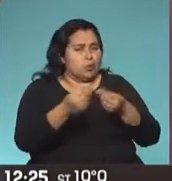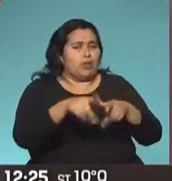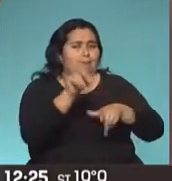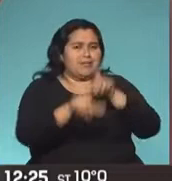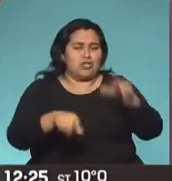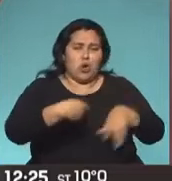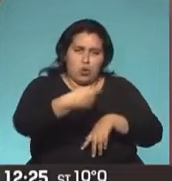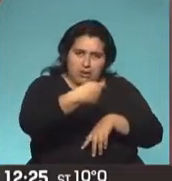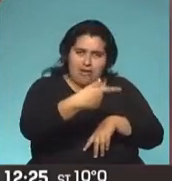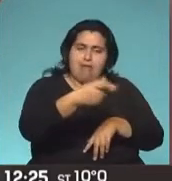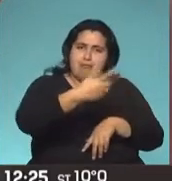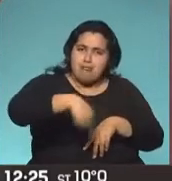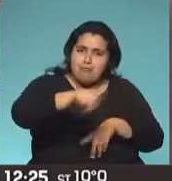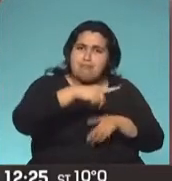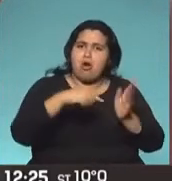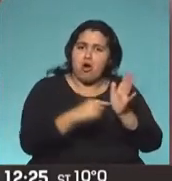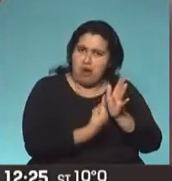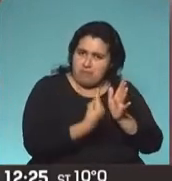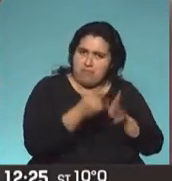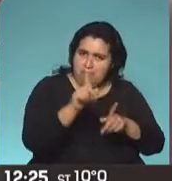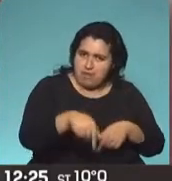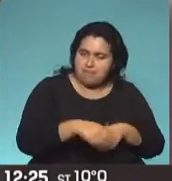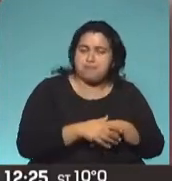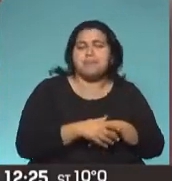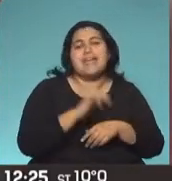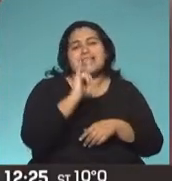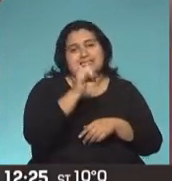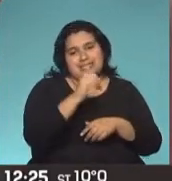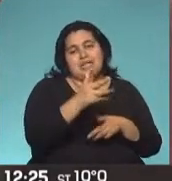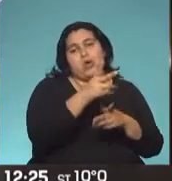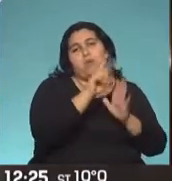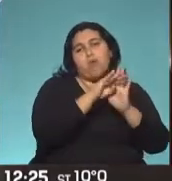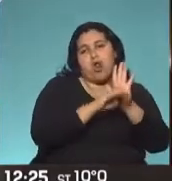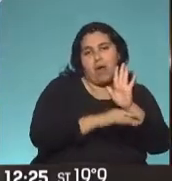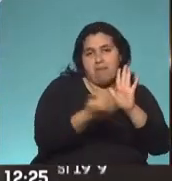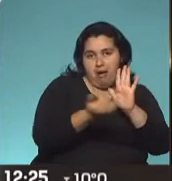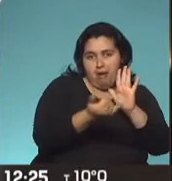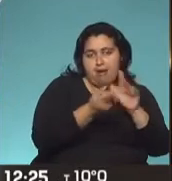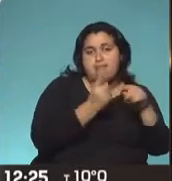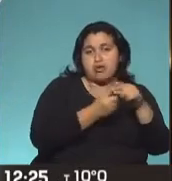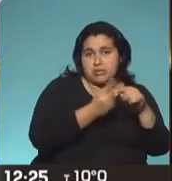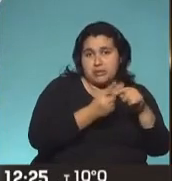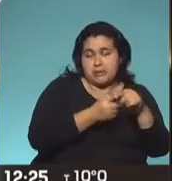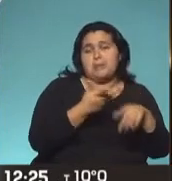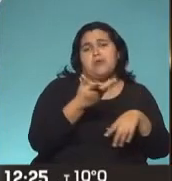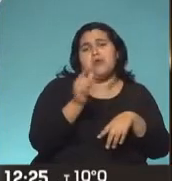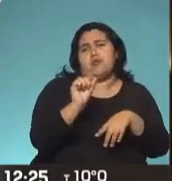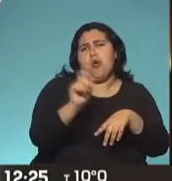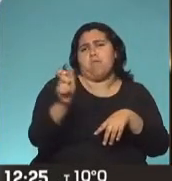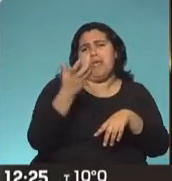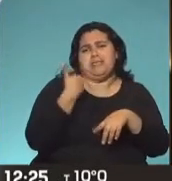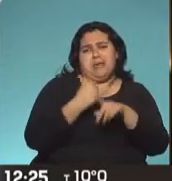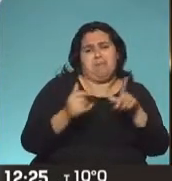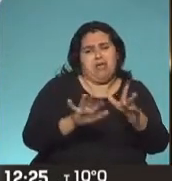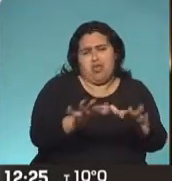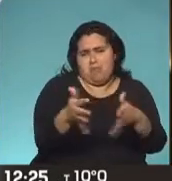provincia de buenos aires así es tenemos un programa de beneficios que está con mucho éxito en anses lo lanzamos hace un mes y medio atrás